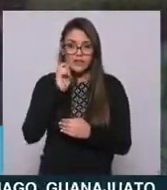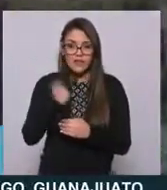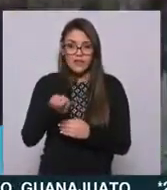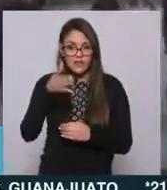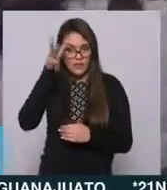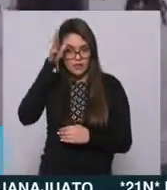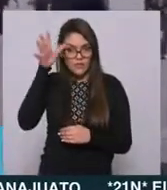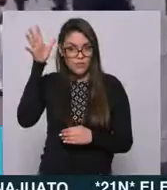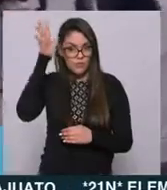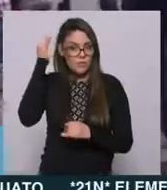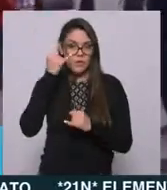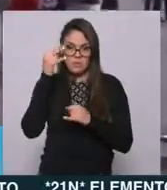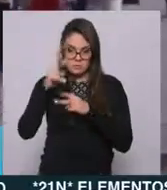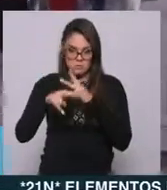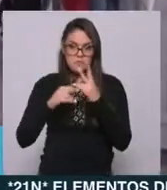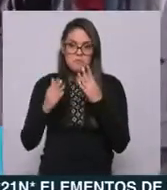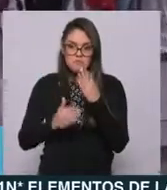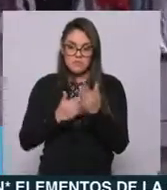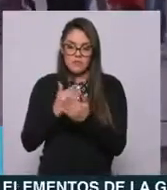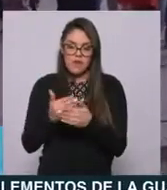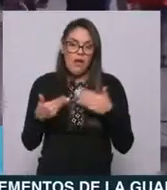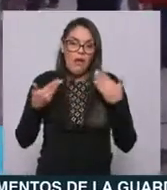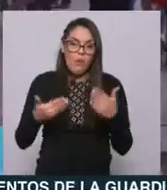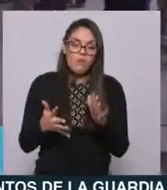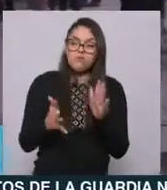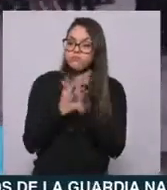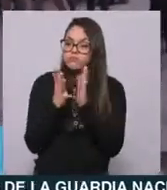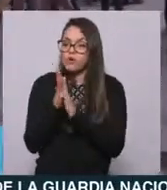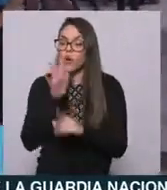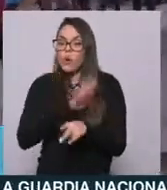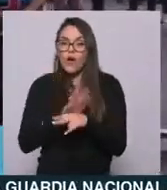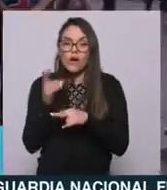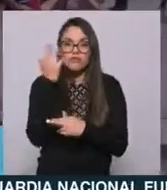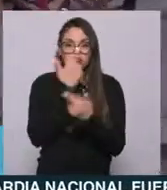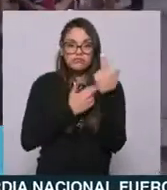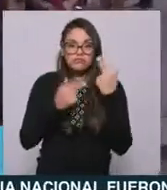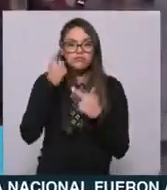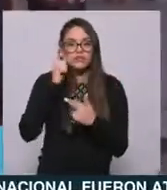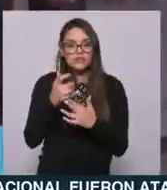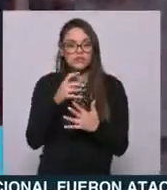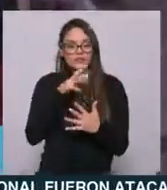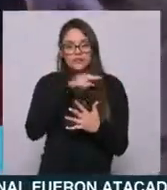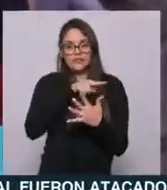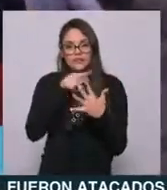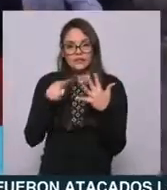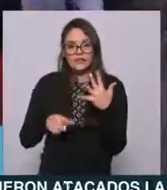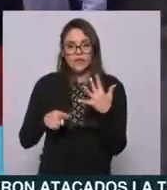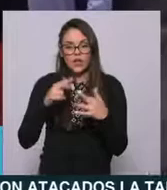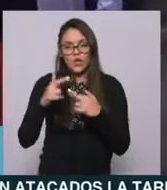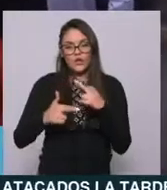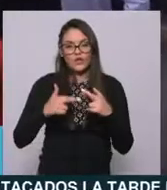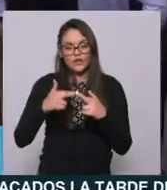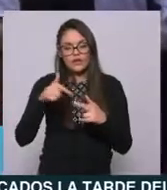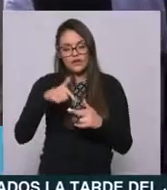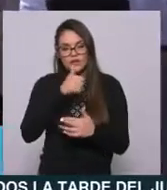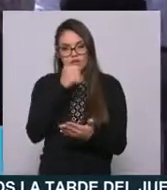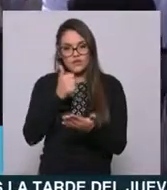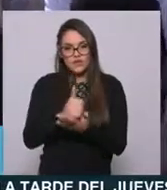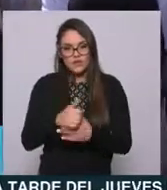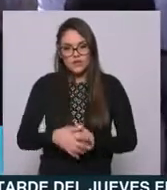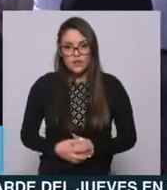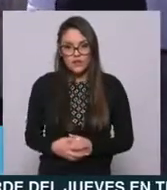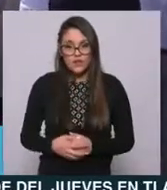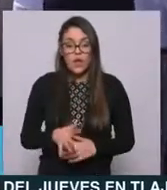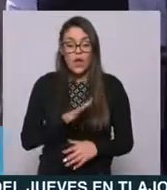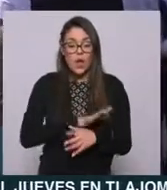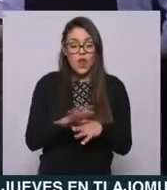Cuerpo de Bomberos, estaban en la calle, participando en las 5 regiones de la ciudad, en las cuales tenemos